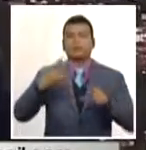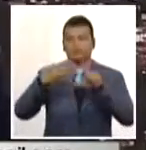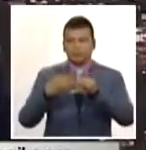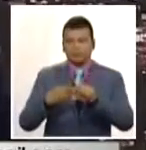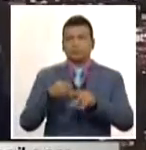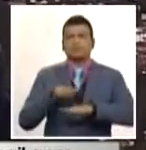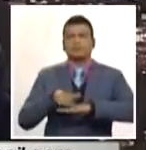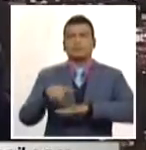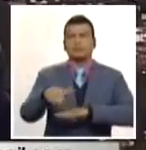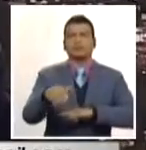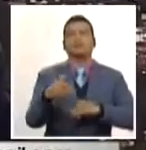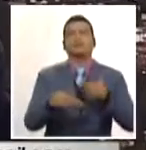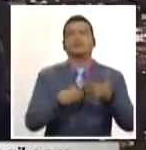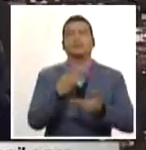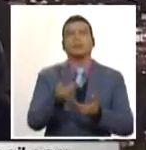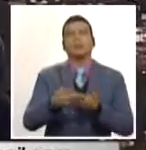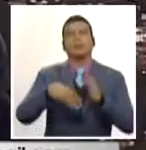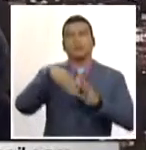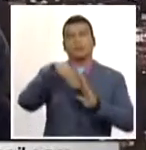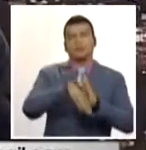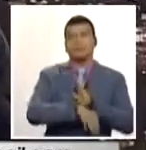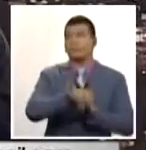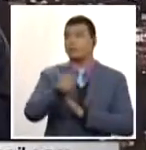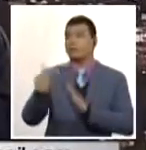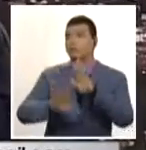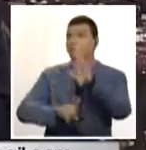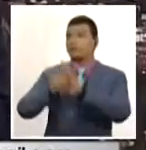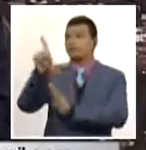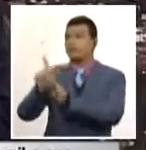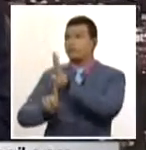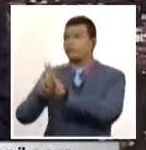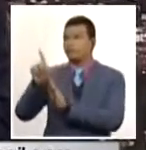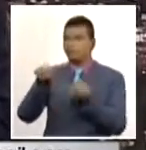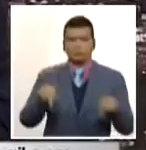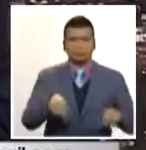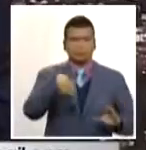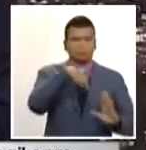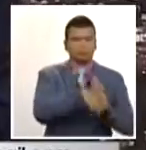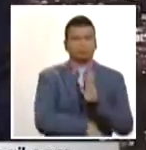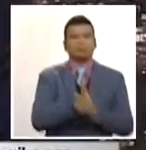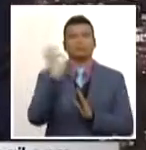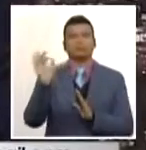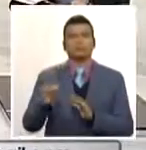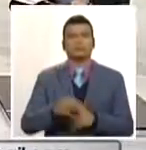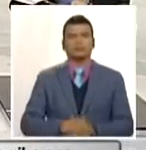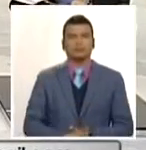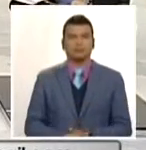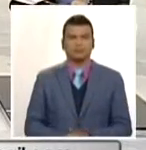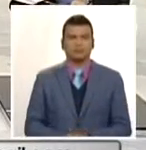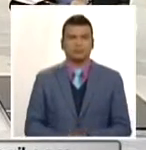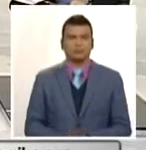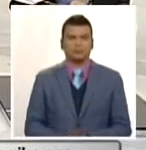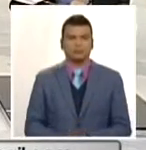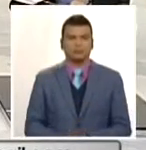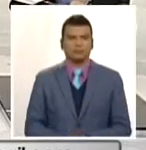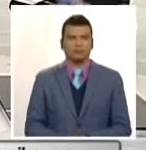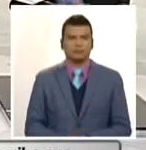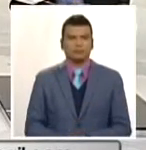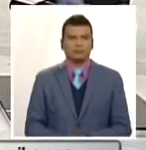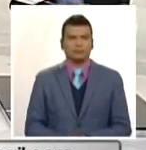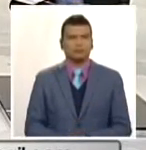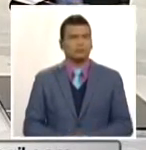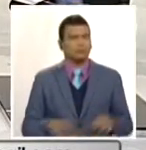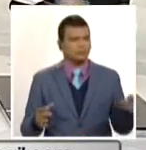otras regiones van a prosperar. Pues ese preocupante, es, ¿no? Porque el panorama que se viene. Pero digamos que esa es solamente una posibilidad y es la